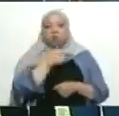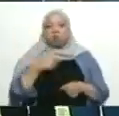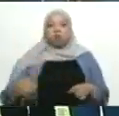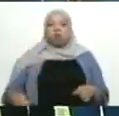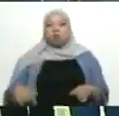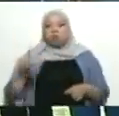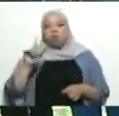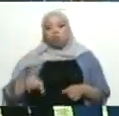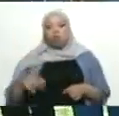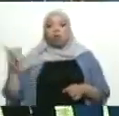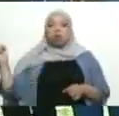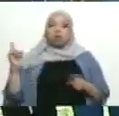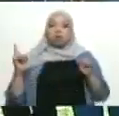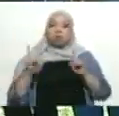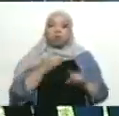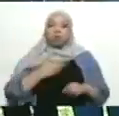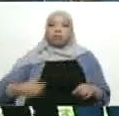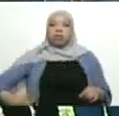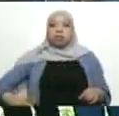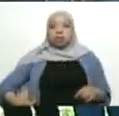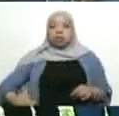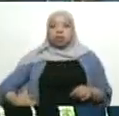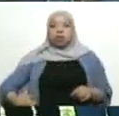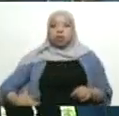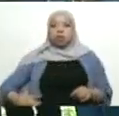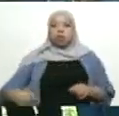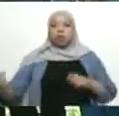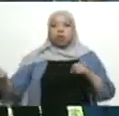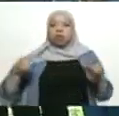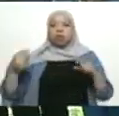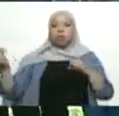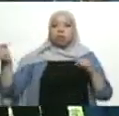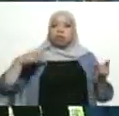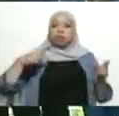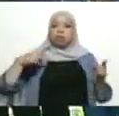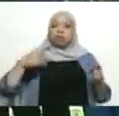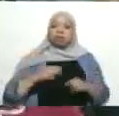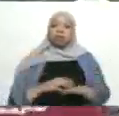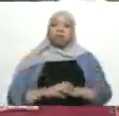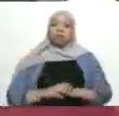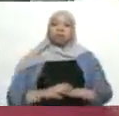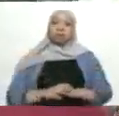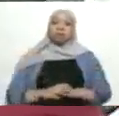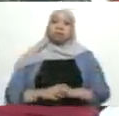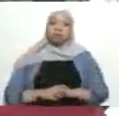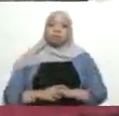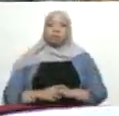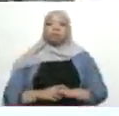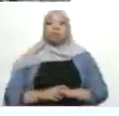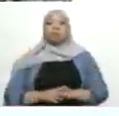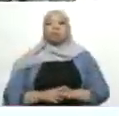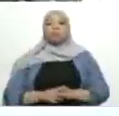Paraguay también vino a presenciar la invasión. Vino Elio Abrams,